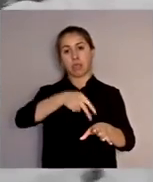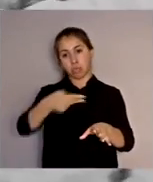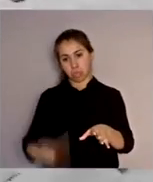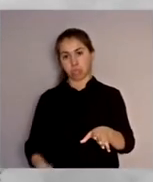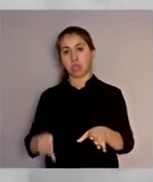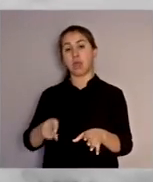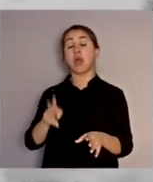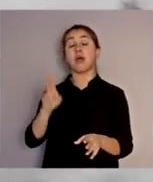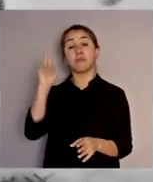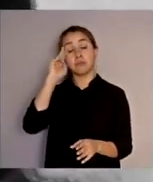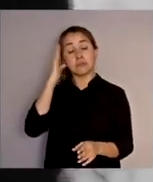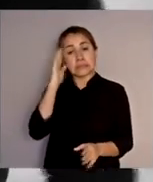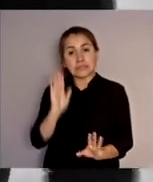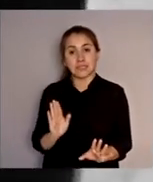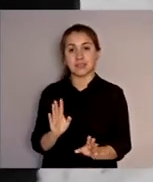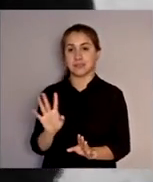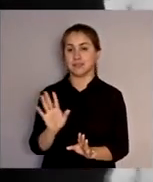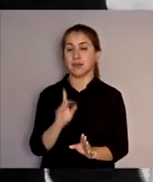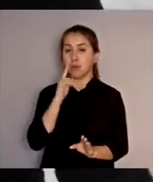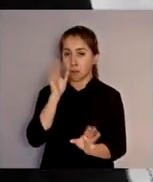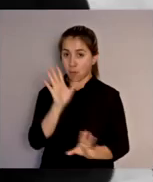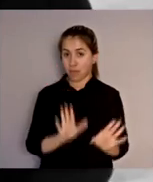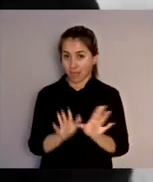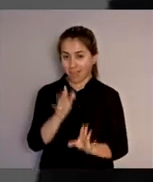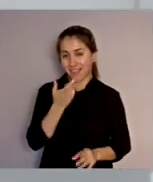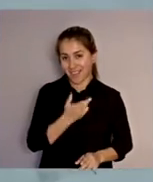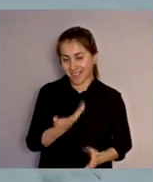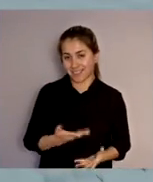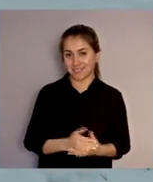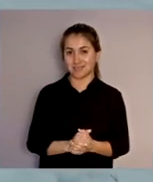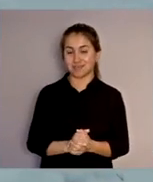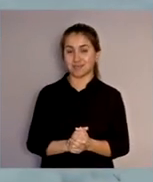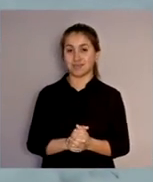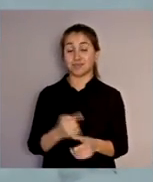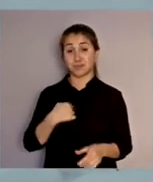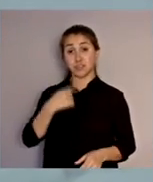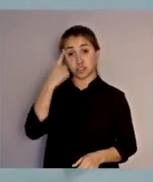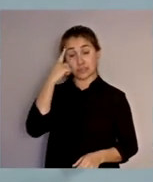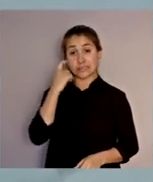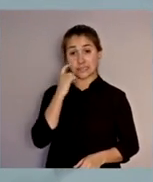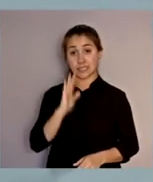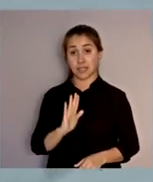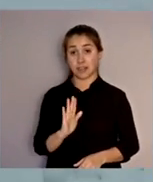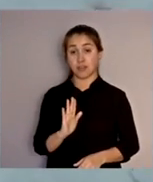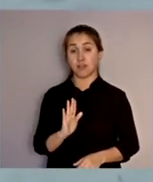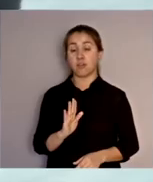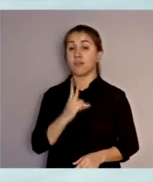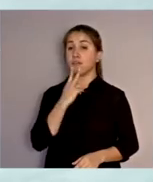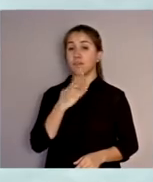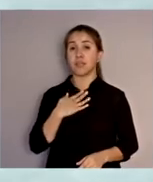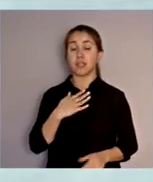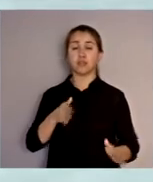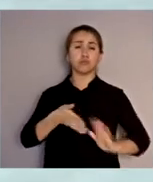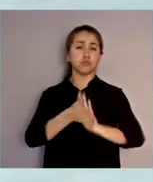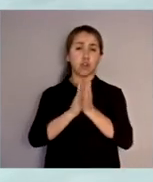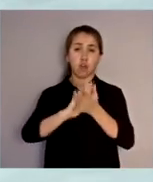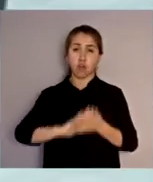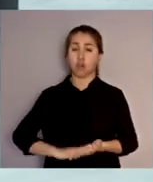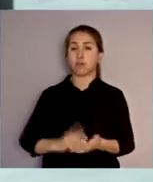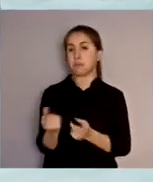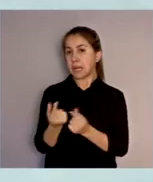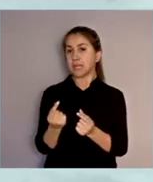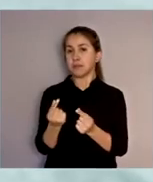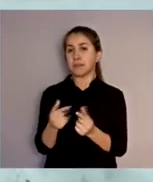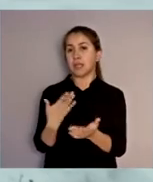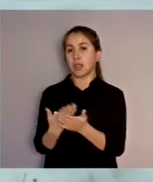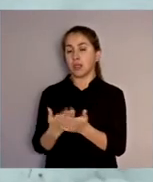En memoria de... No, se está bien. Bueno, yo creo que en la vida no todo es plata,